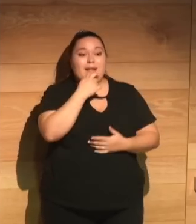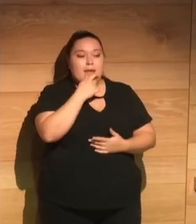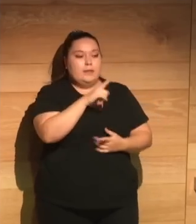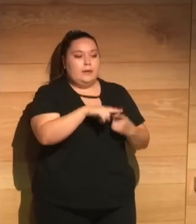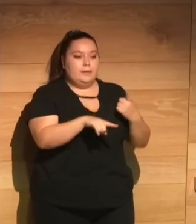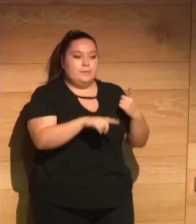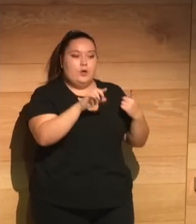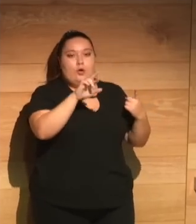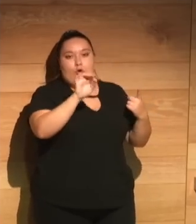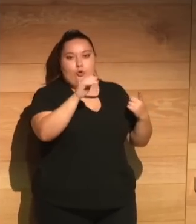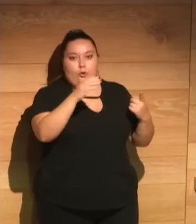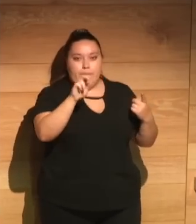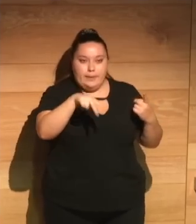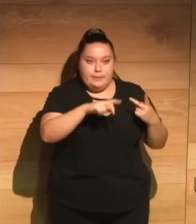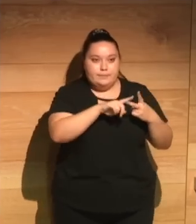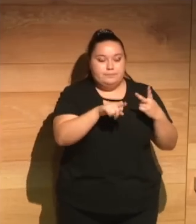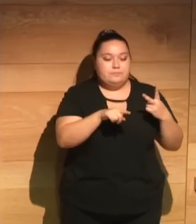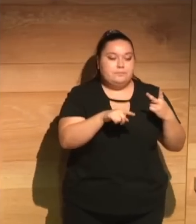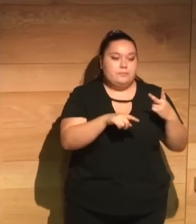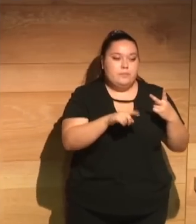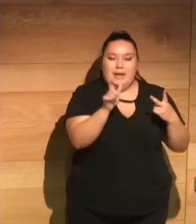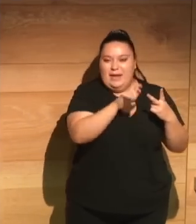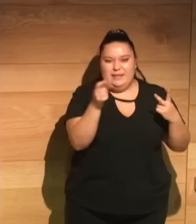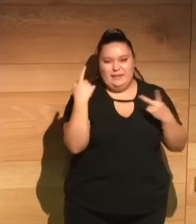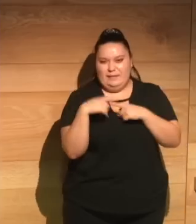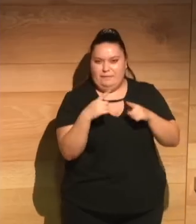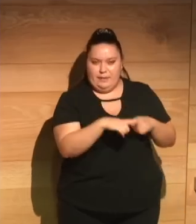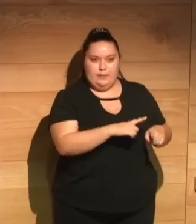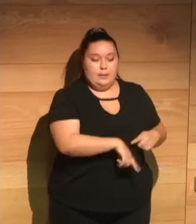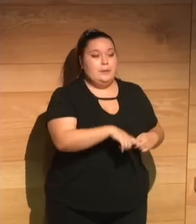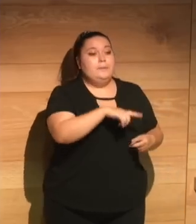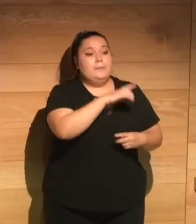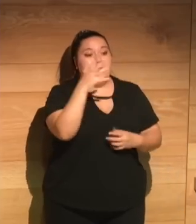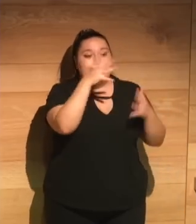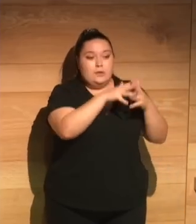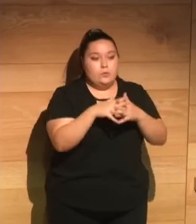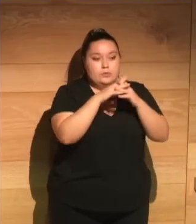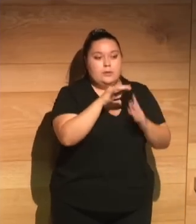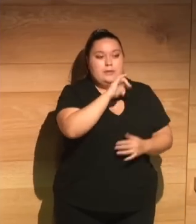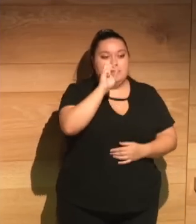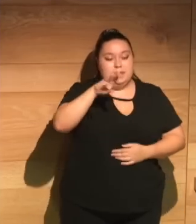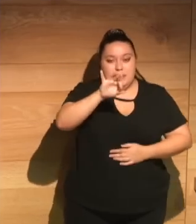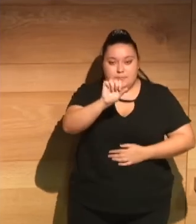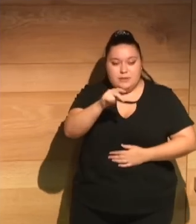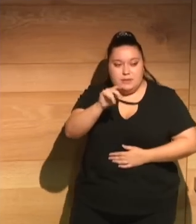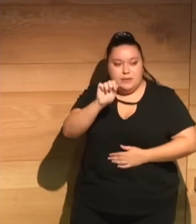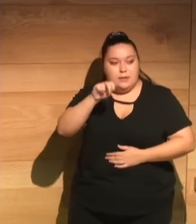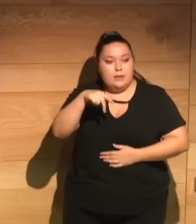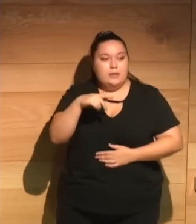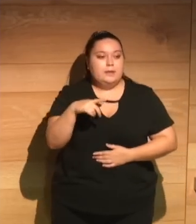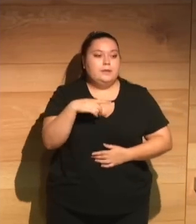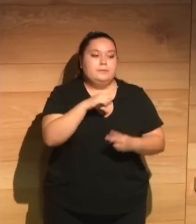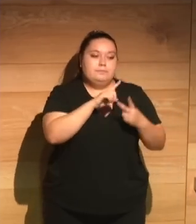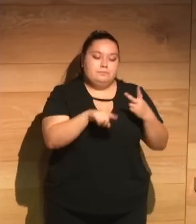tenemos a Robert William Paul y a Bird Acres. Tenemos a gente distinta. En Estados Unidos tenemos a Jenkins con su fantascopio, a